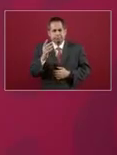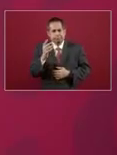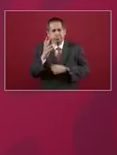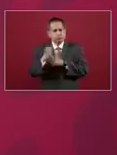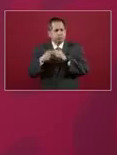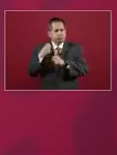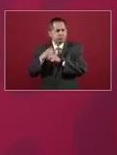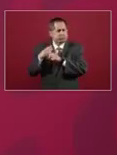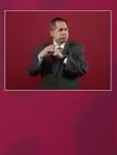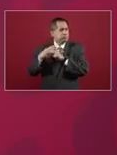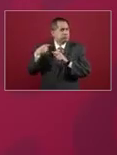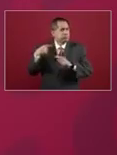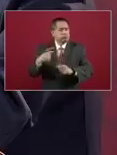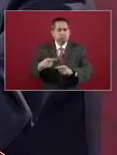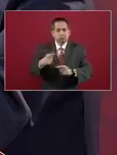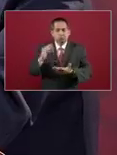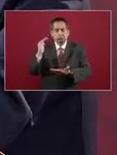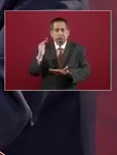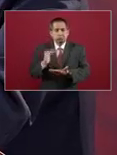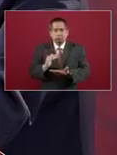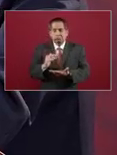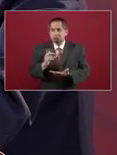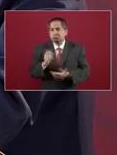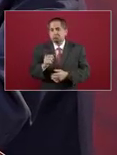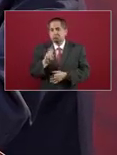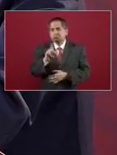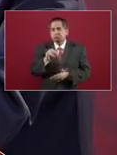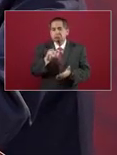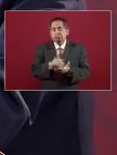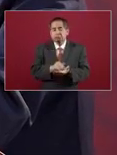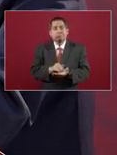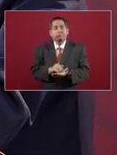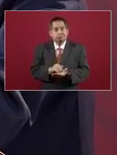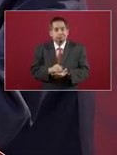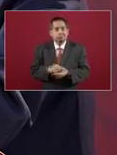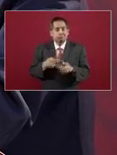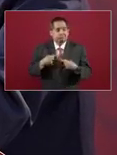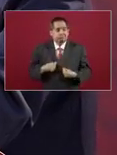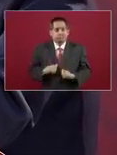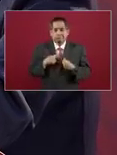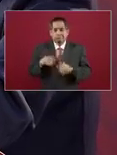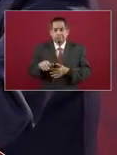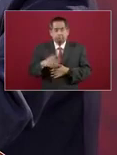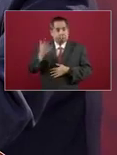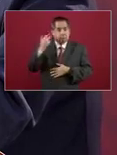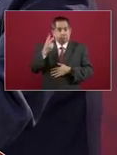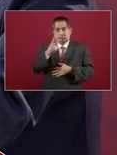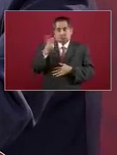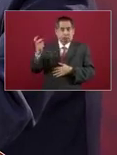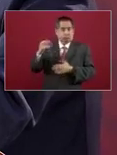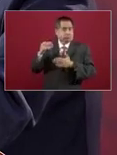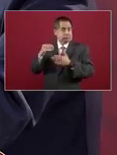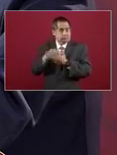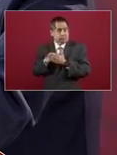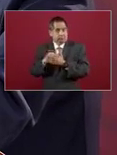años ya habían 30 mil, de 200 a 30